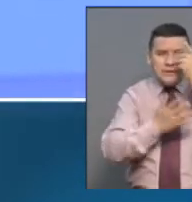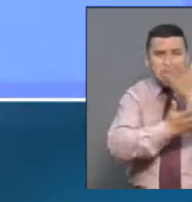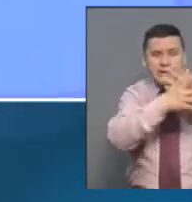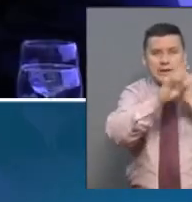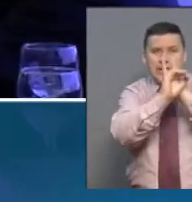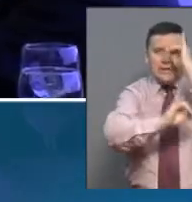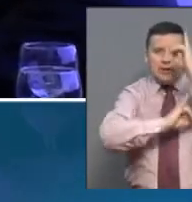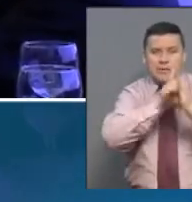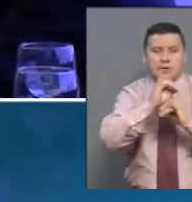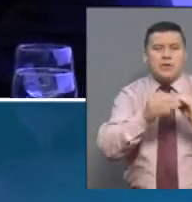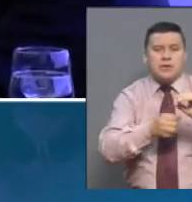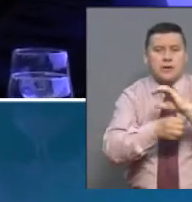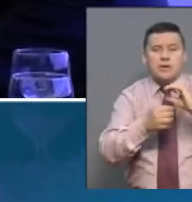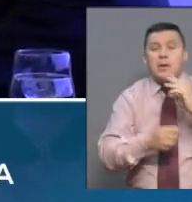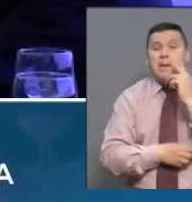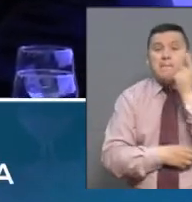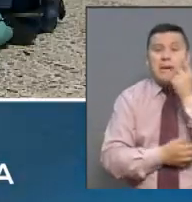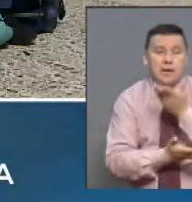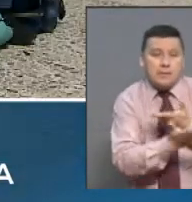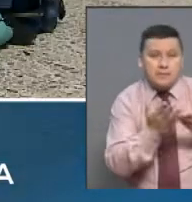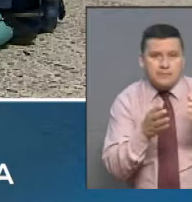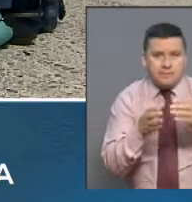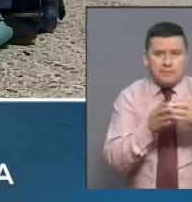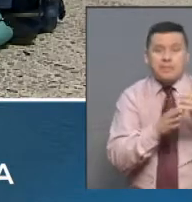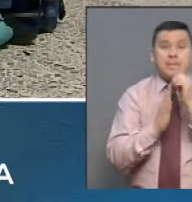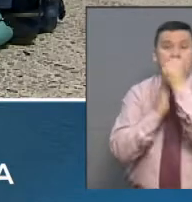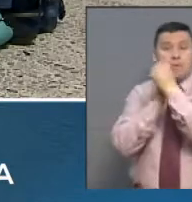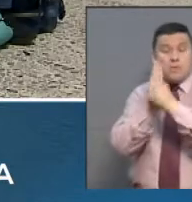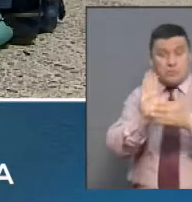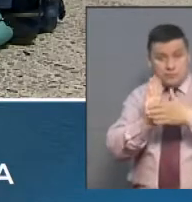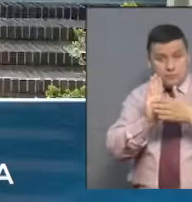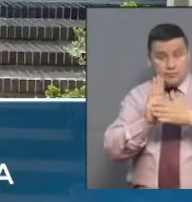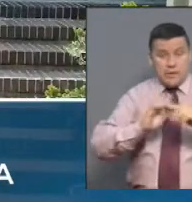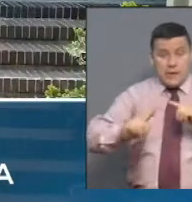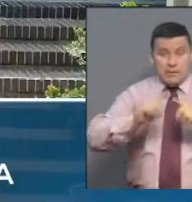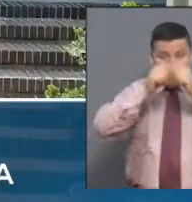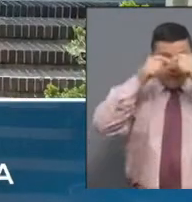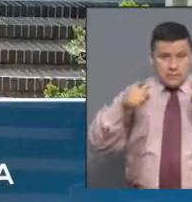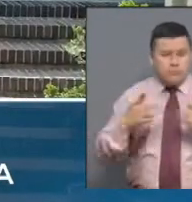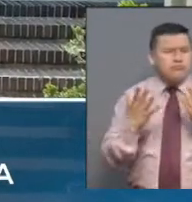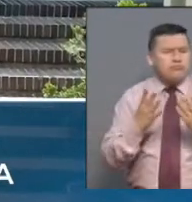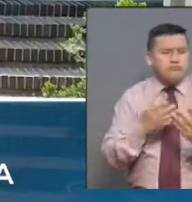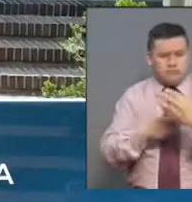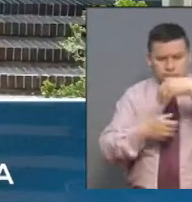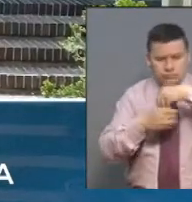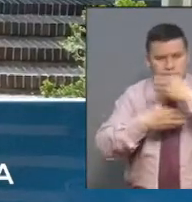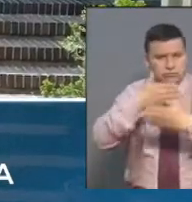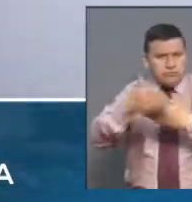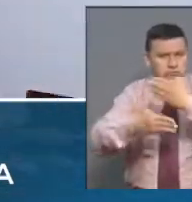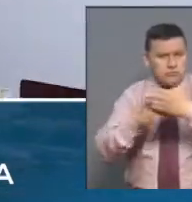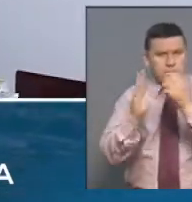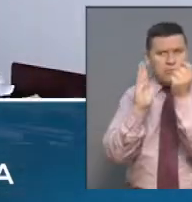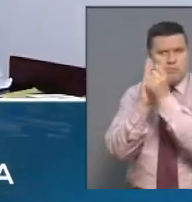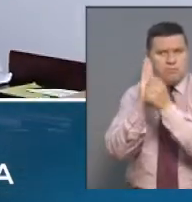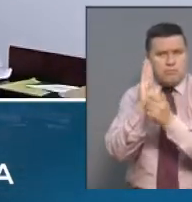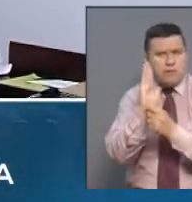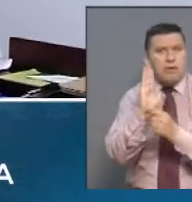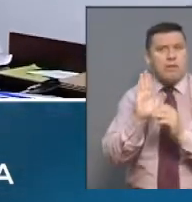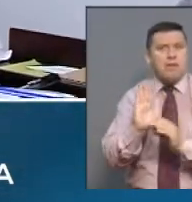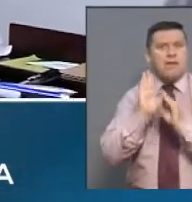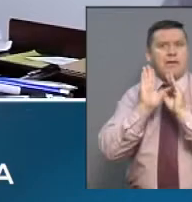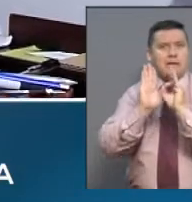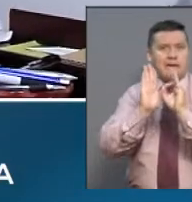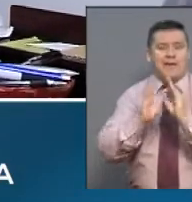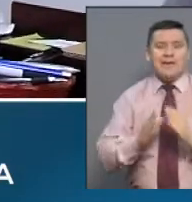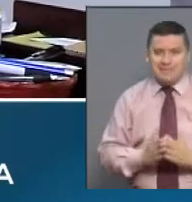internacional realizado en la ciudad de Pereira. El programa de administración pública se encuentra en su proceso de reacreditación de alta